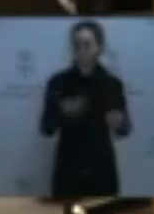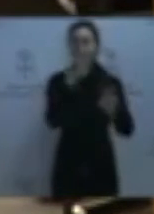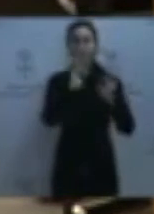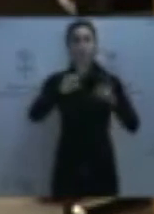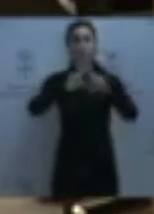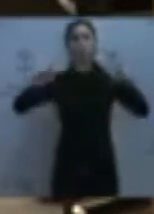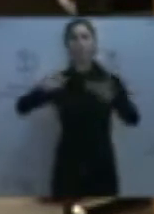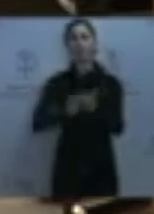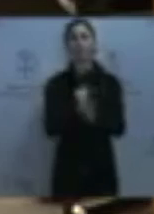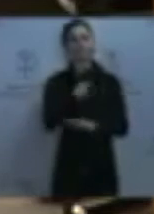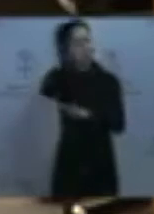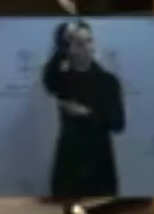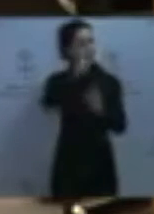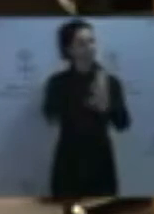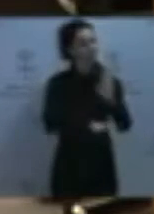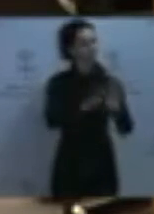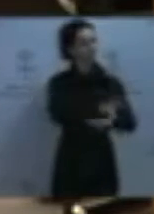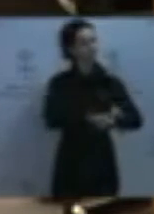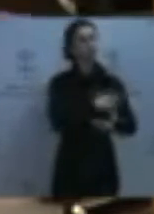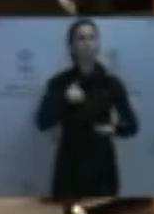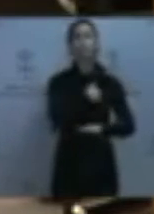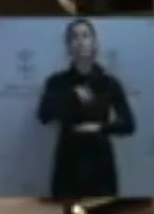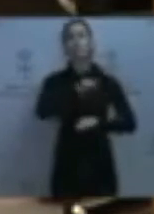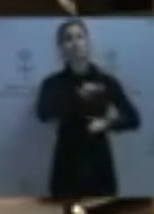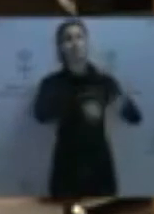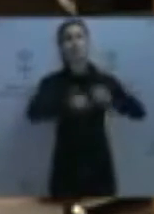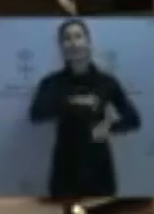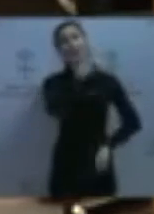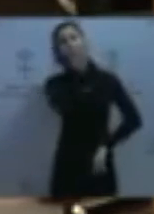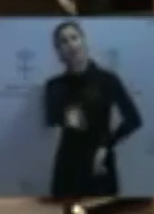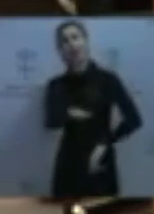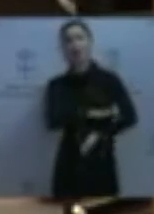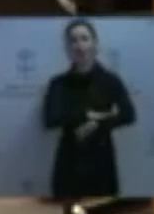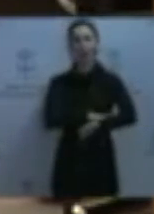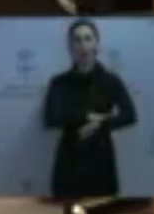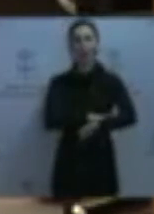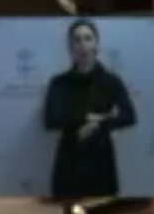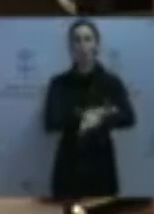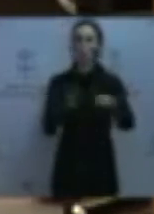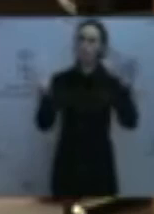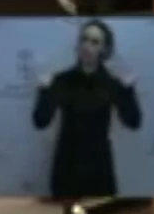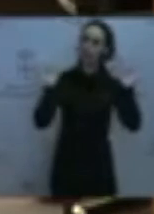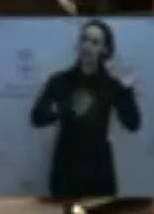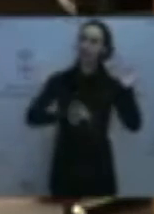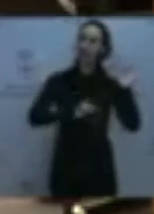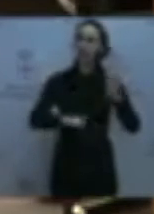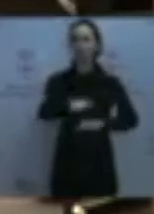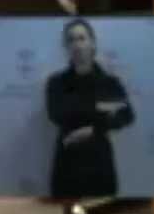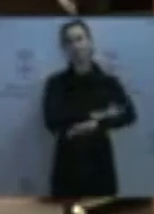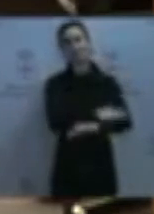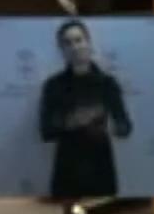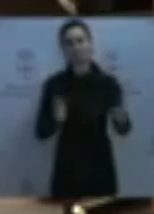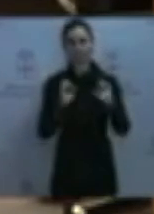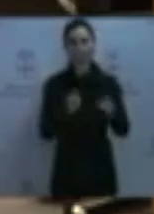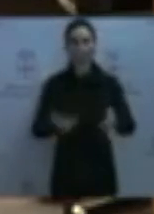las condiciones a un gobierno, es un problema gubernamental. Si el gobierno es el que tolera la subcontrata, el problema entonces es un problema ético del propio gobierno. En el caso de